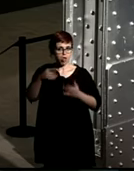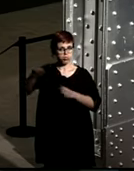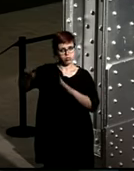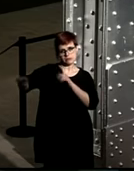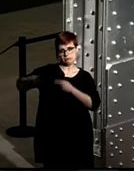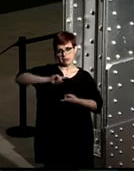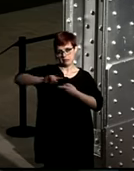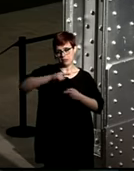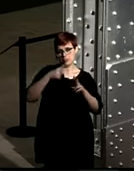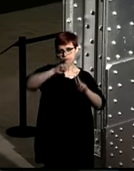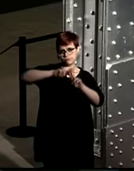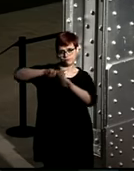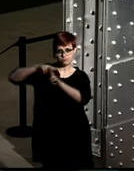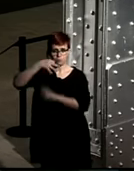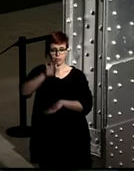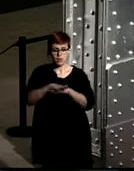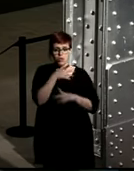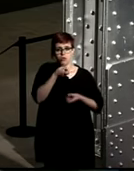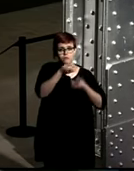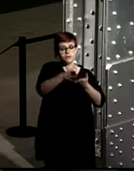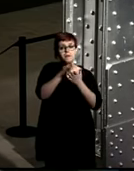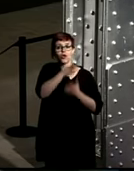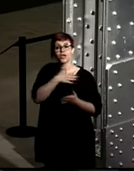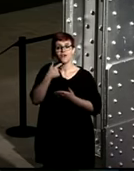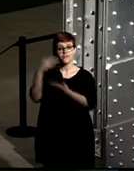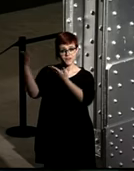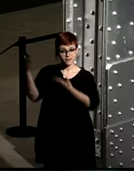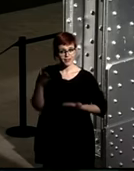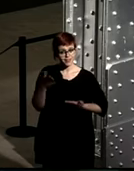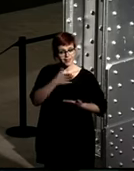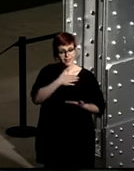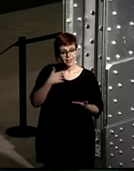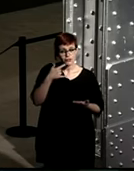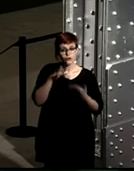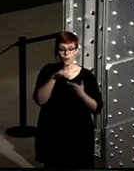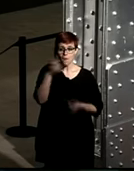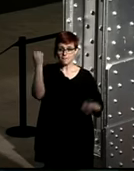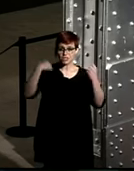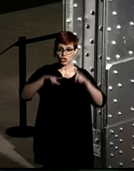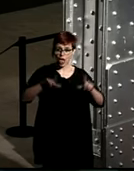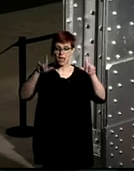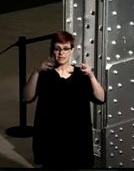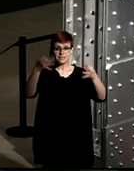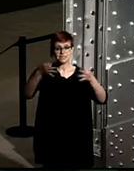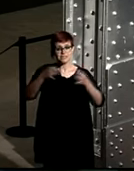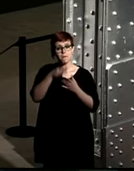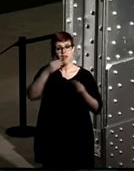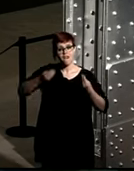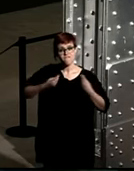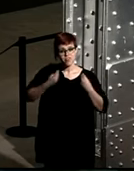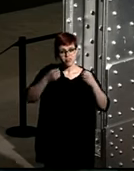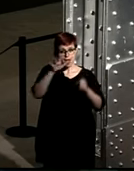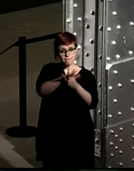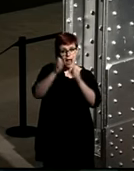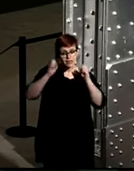aquí, iré más o menos lanzando, pero quiero dar la bienvenida a unos personajes que están siempre en Vida en Martes y que por